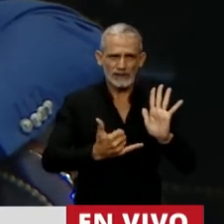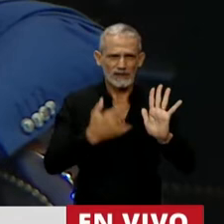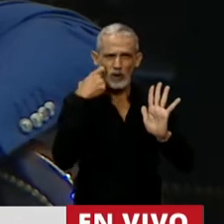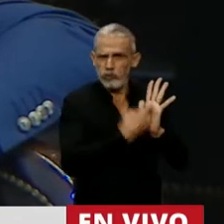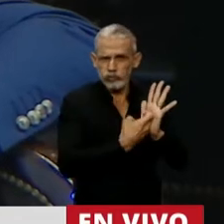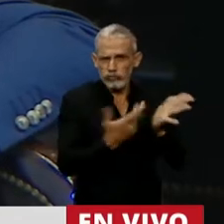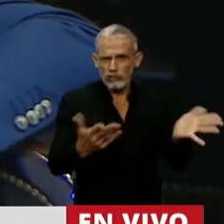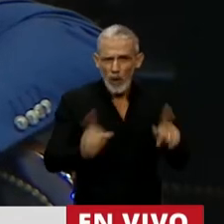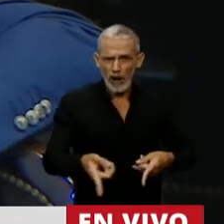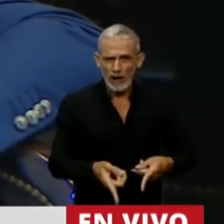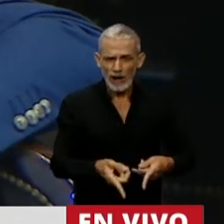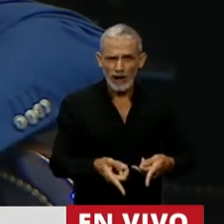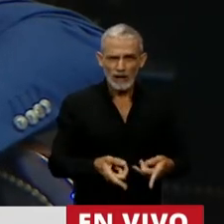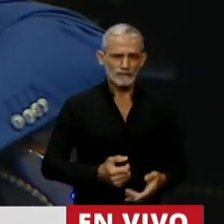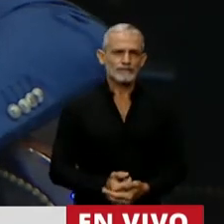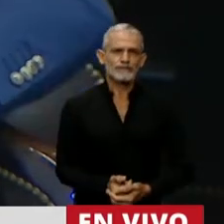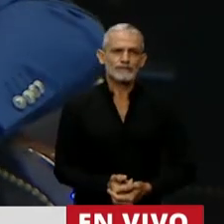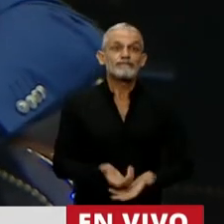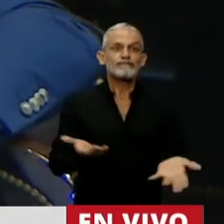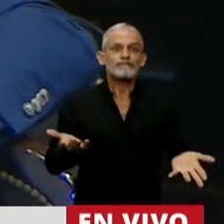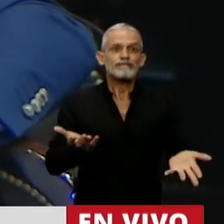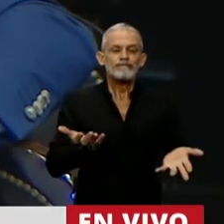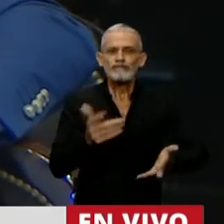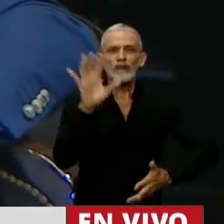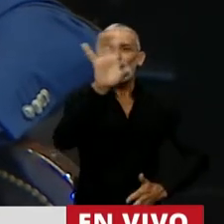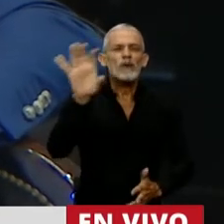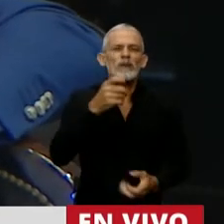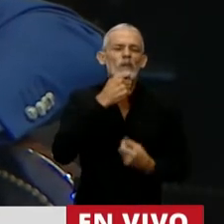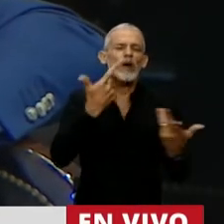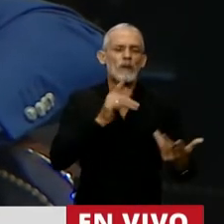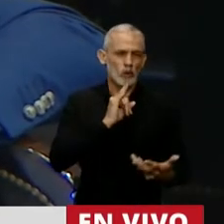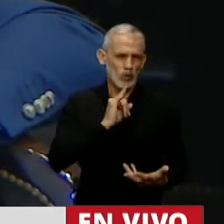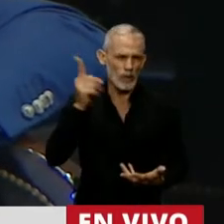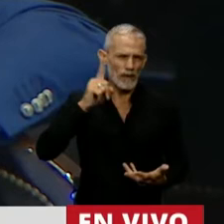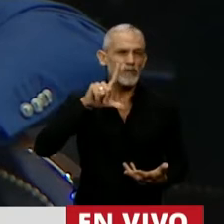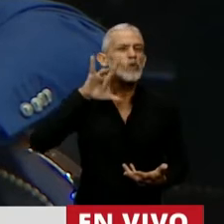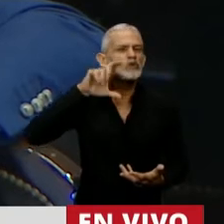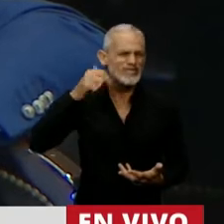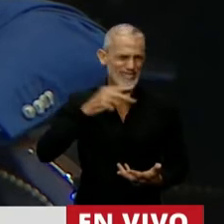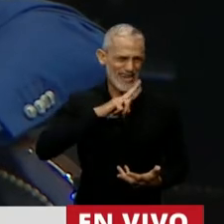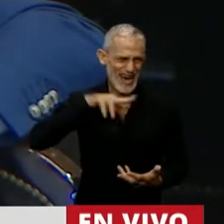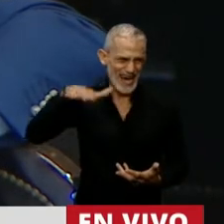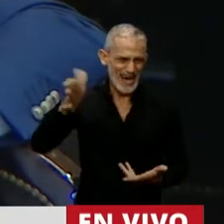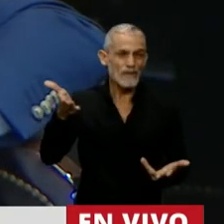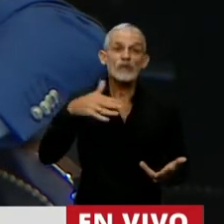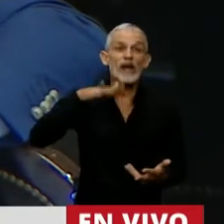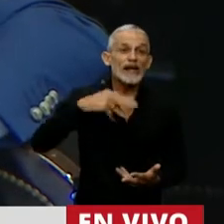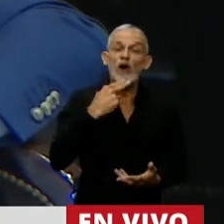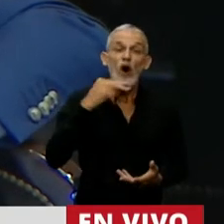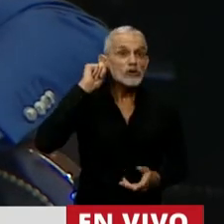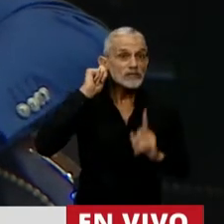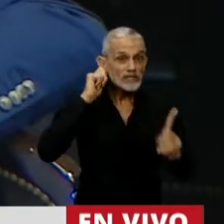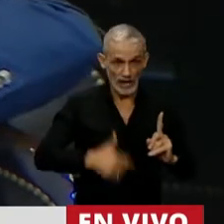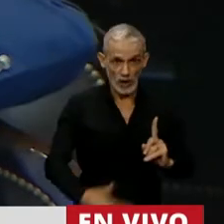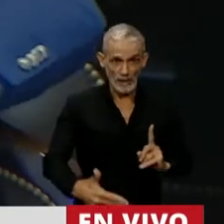cumple no se cumple provincia como la de tucumán el caso lucía una niña de 11 años